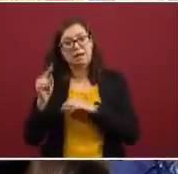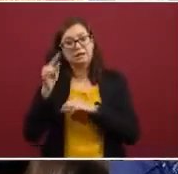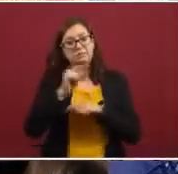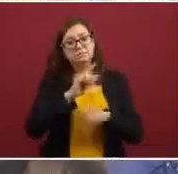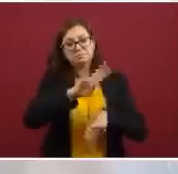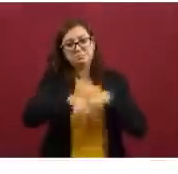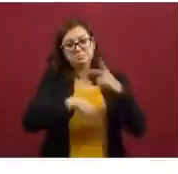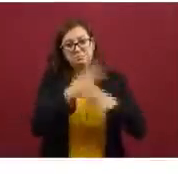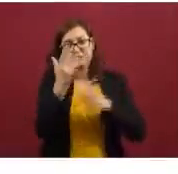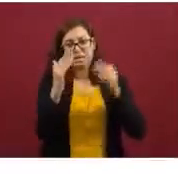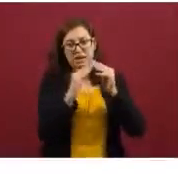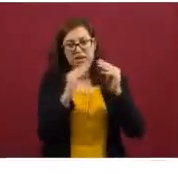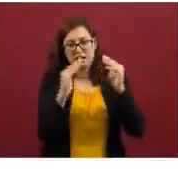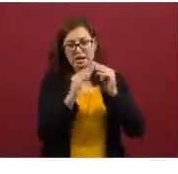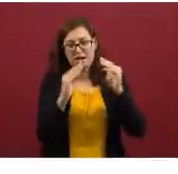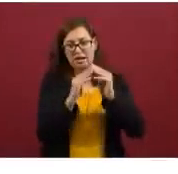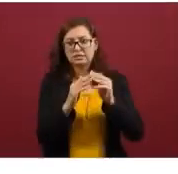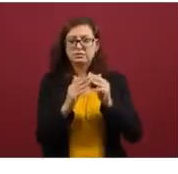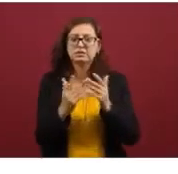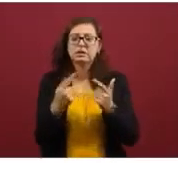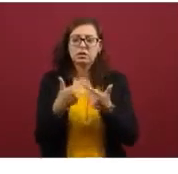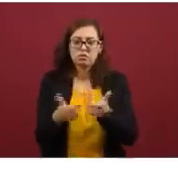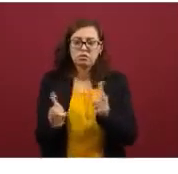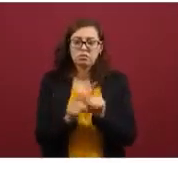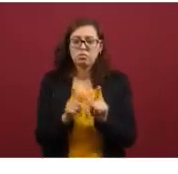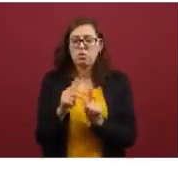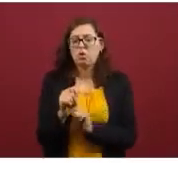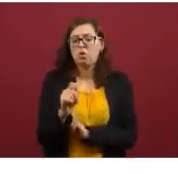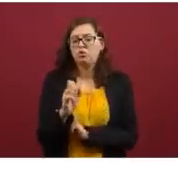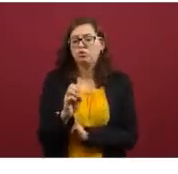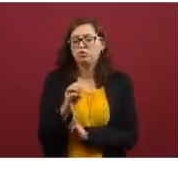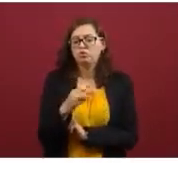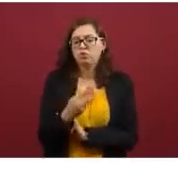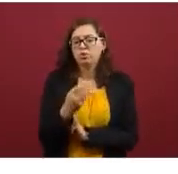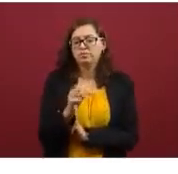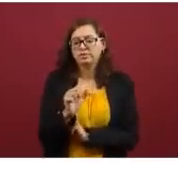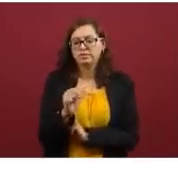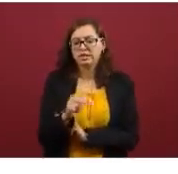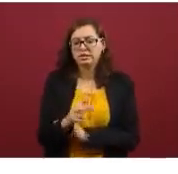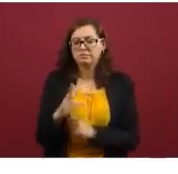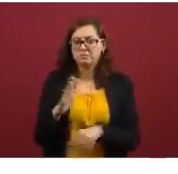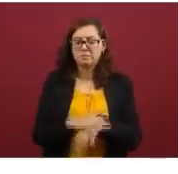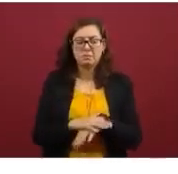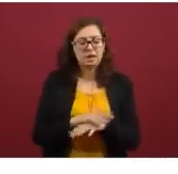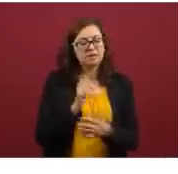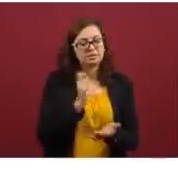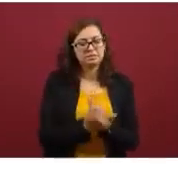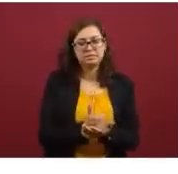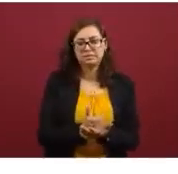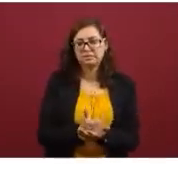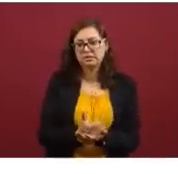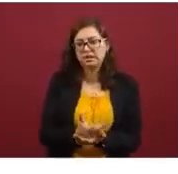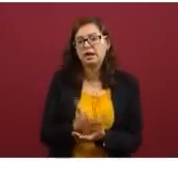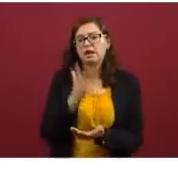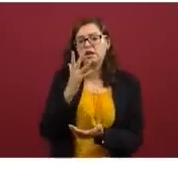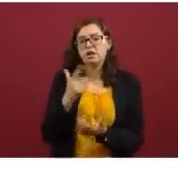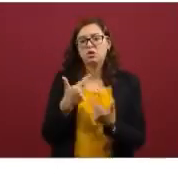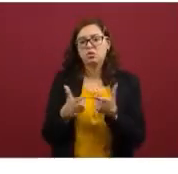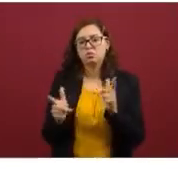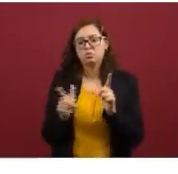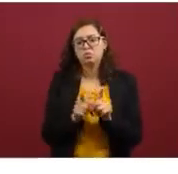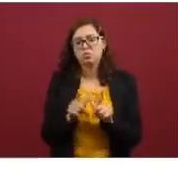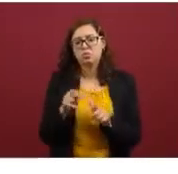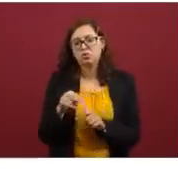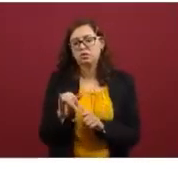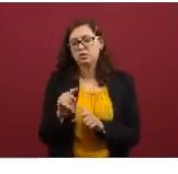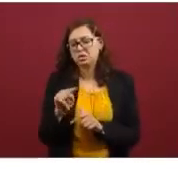el Grupo Tomsa y Gutiérrez Nieto tienen el margen más alto, aunque Gutiérrez Nieto tiene un precio